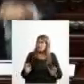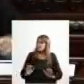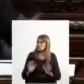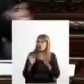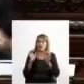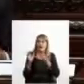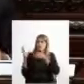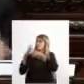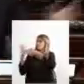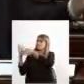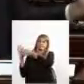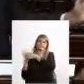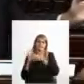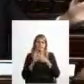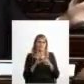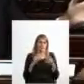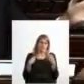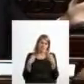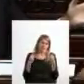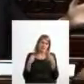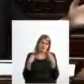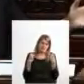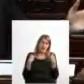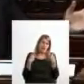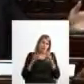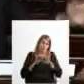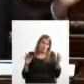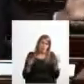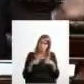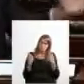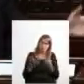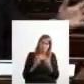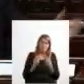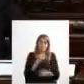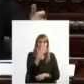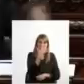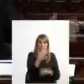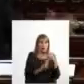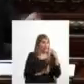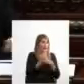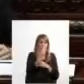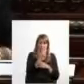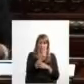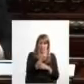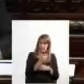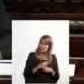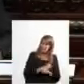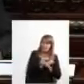compañeras que tienen ahí. Entonces se cansó. Se cansó que se levanta a las 5 de la mañana a bancar a los otros.